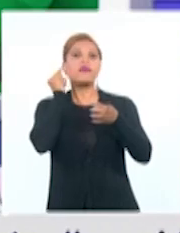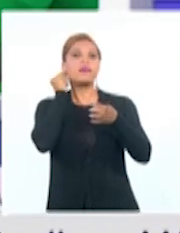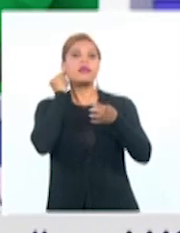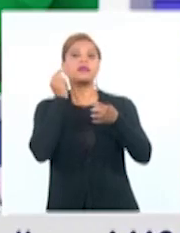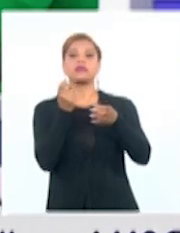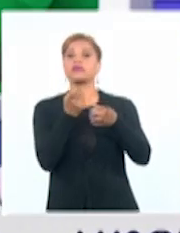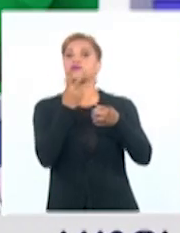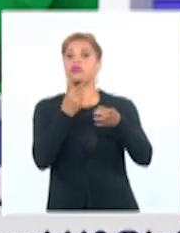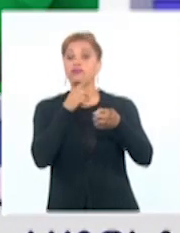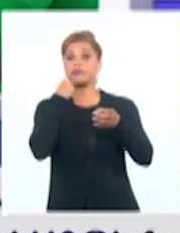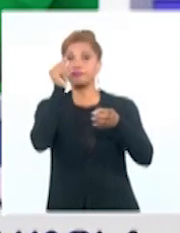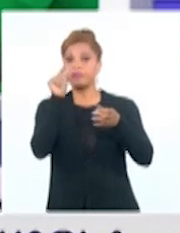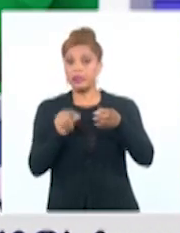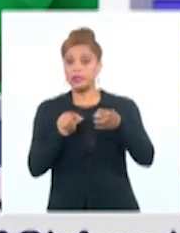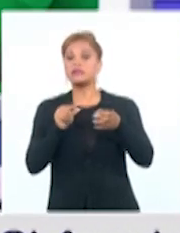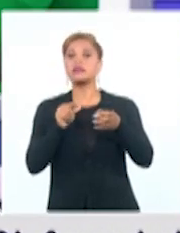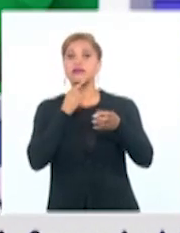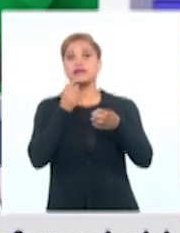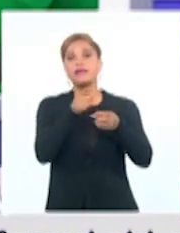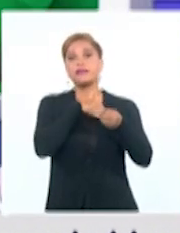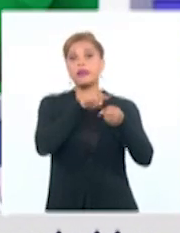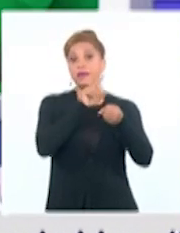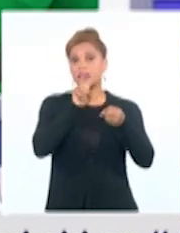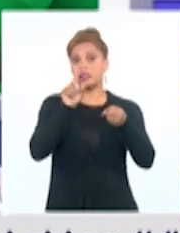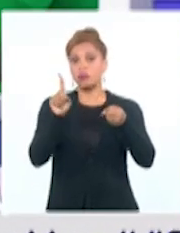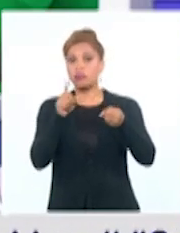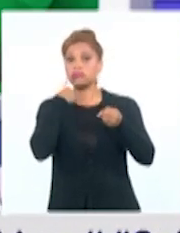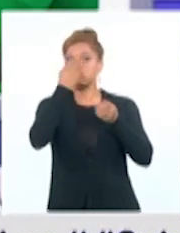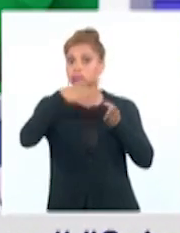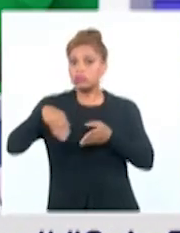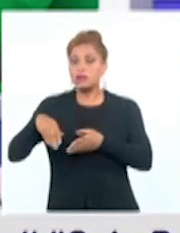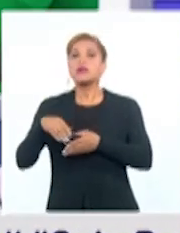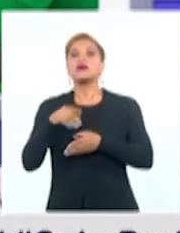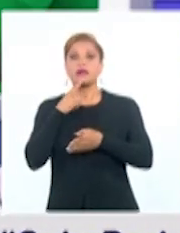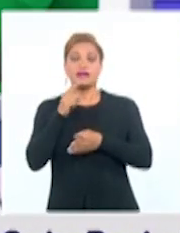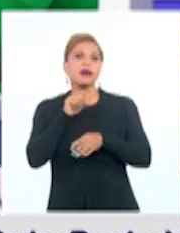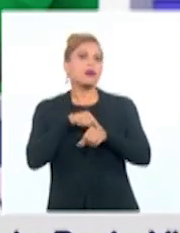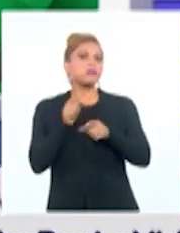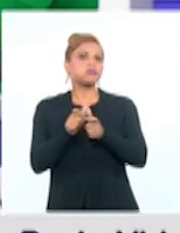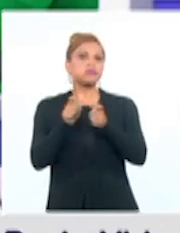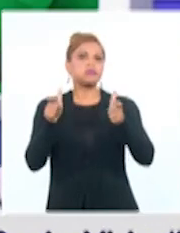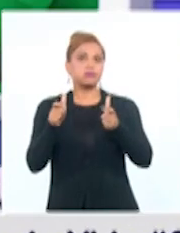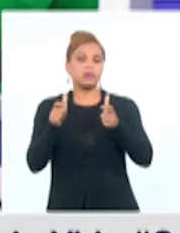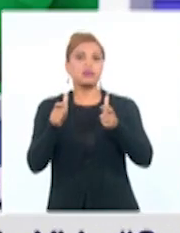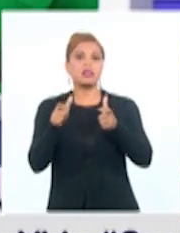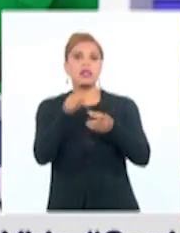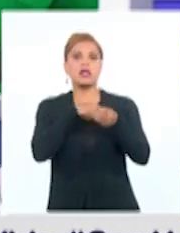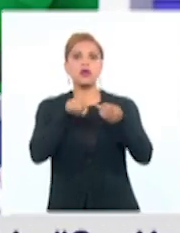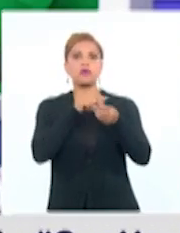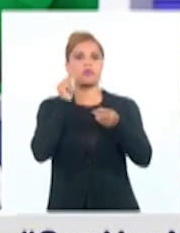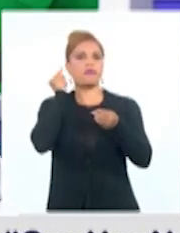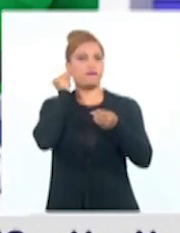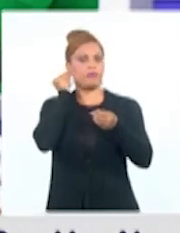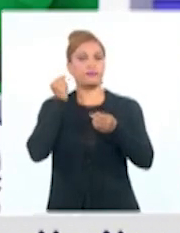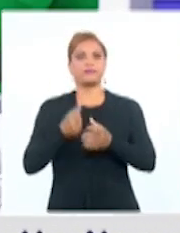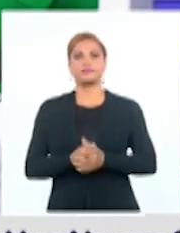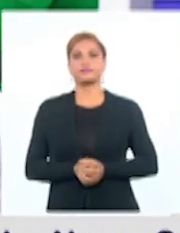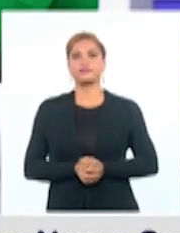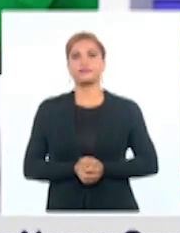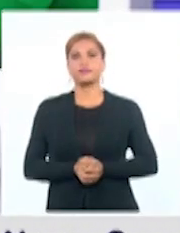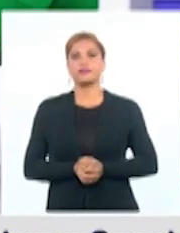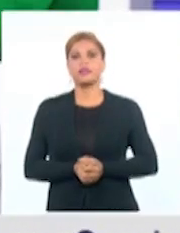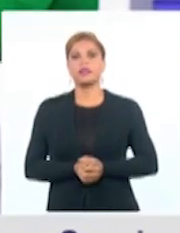los fallecidos, de los 21 fallecidos, pues predomina en la información de hoy. Y